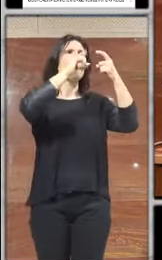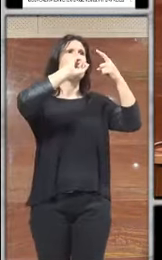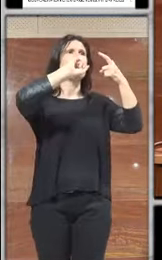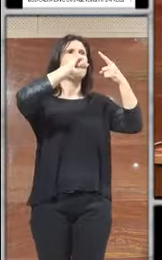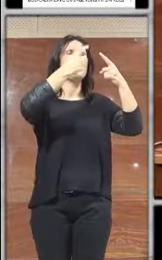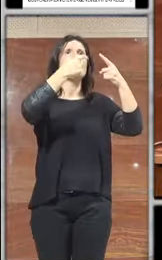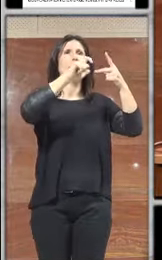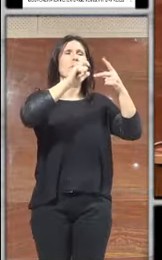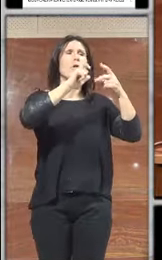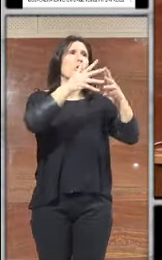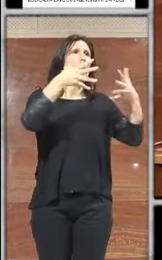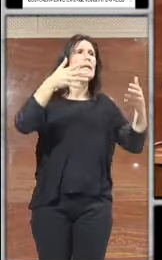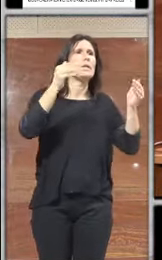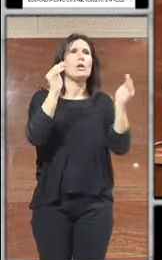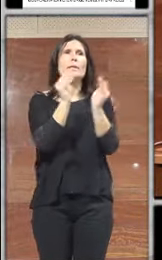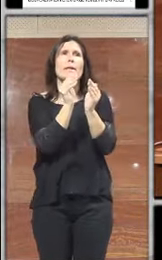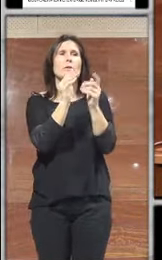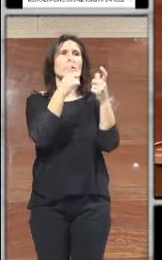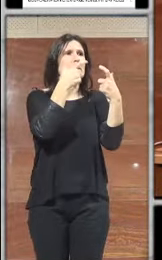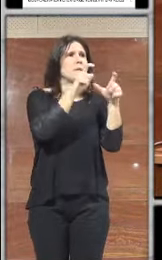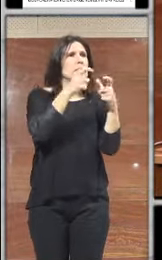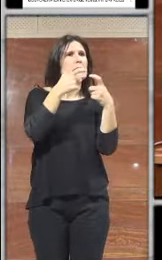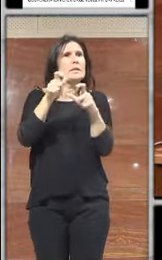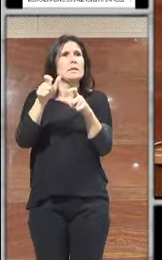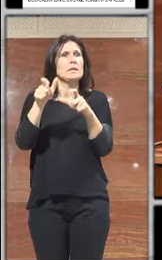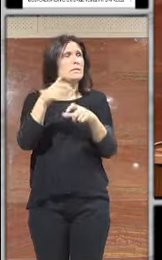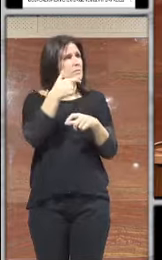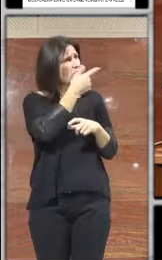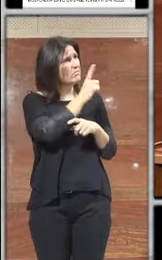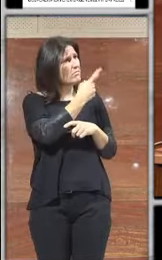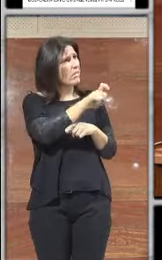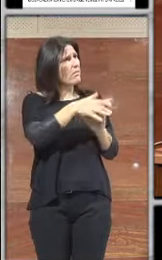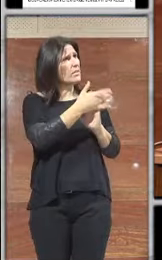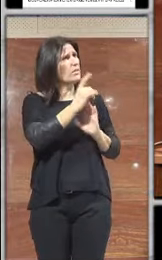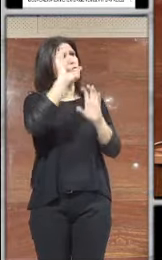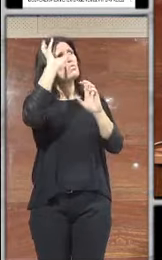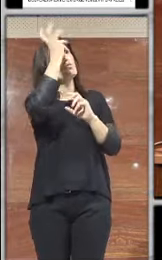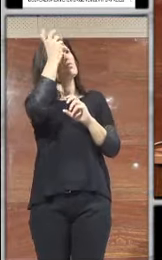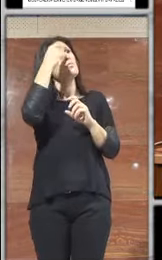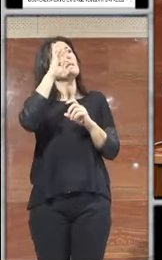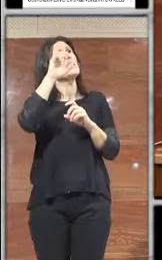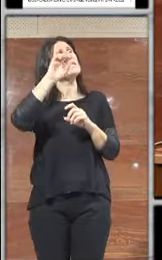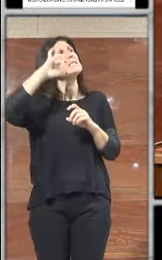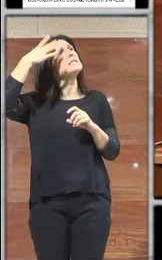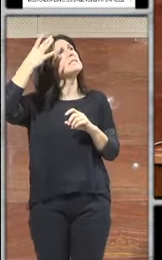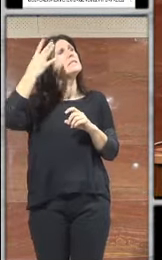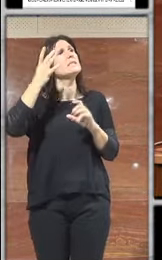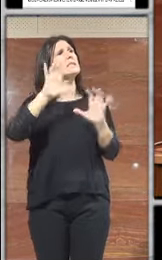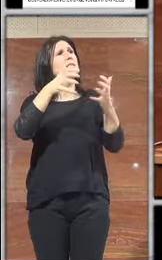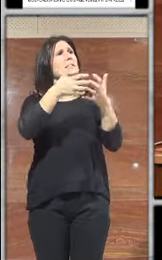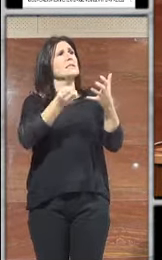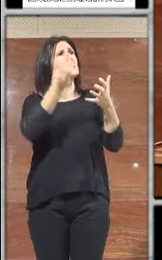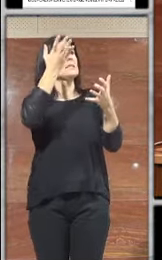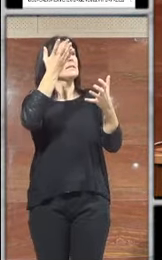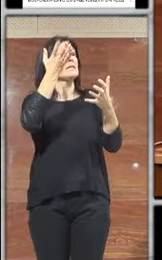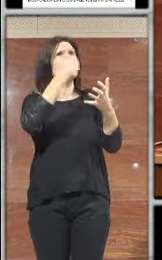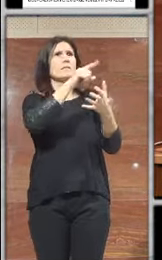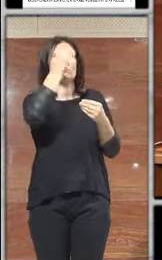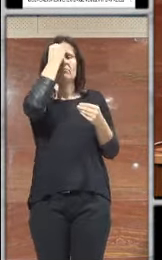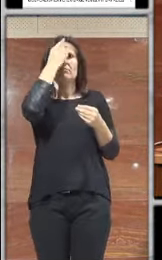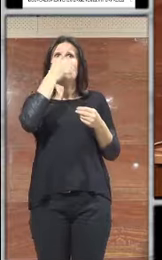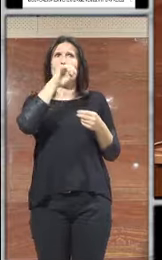lo grande, lo pequeño, lo tal, hasta que alguien me dijo no hombre, no una nube de tags. Y yo me quedo así y para mí es un concepto